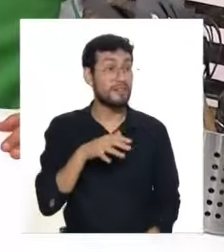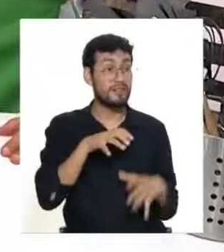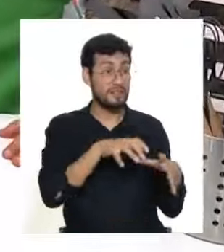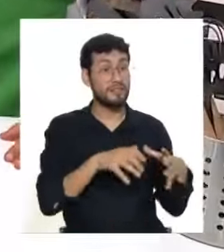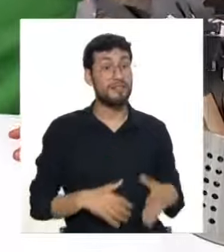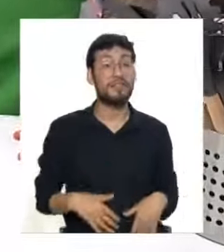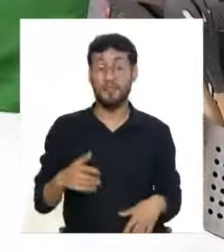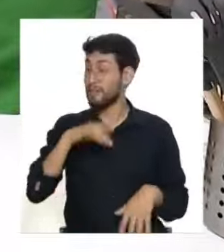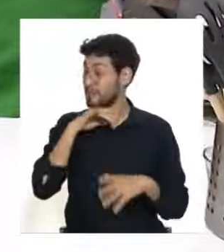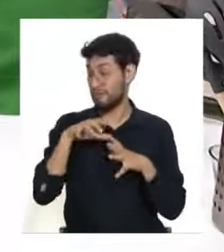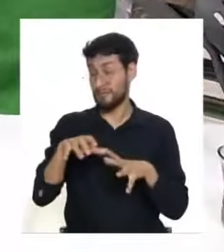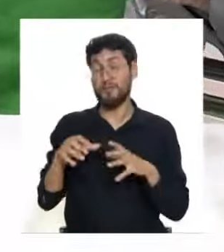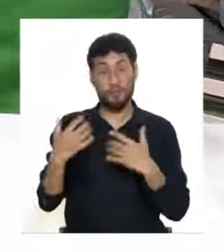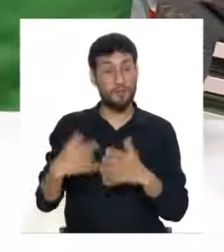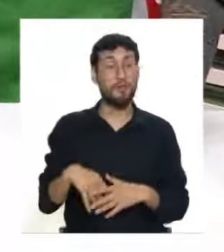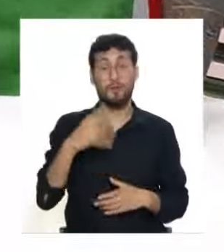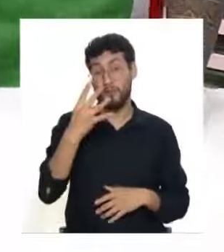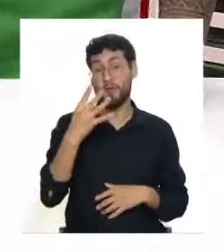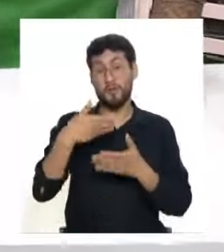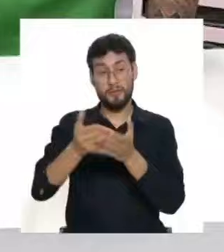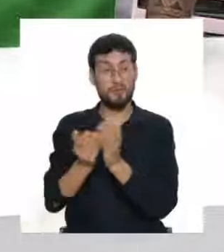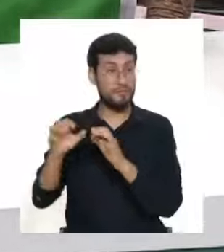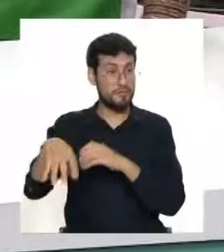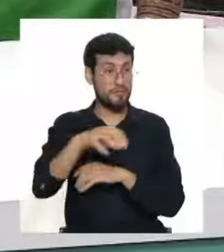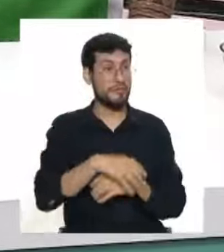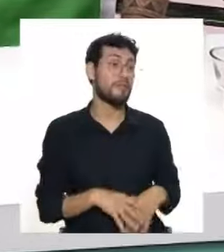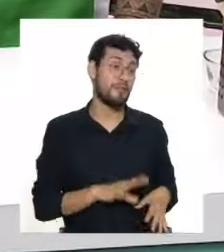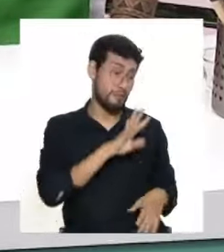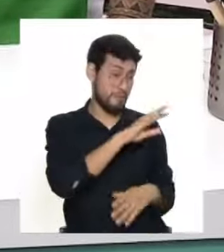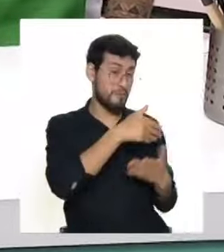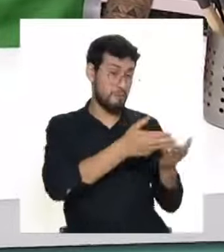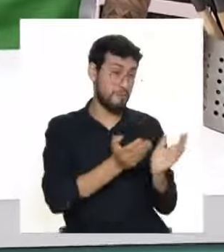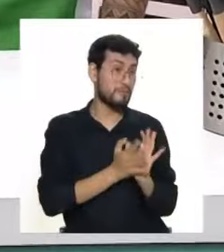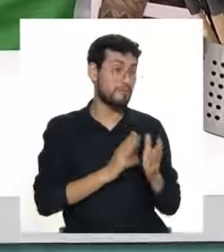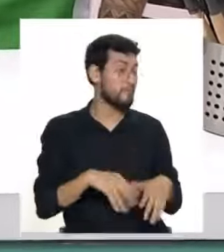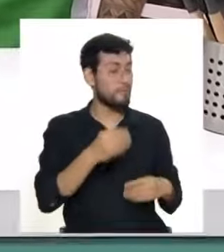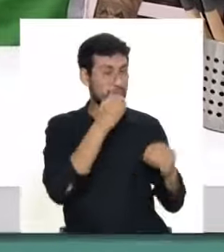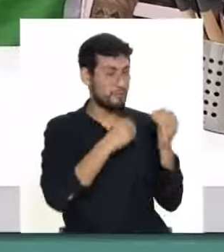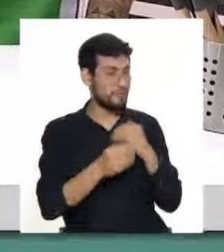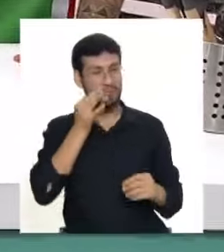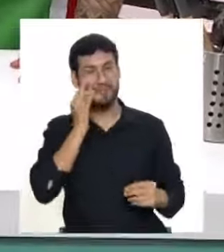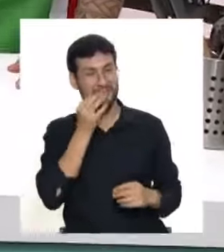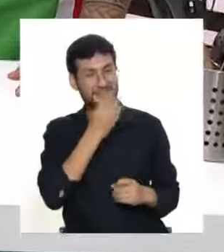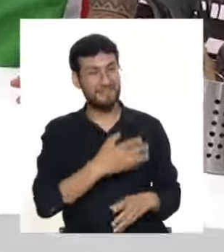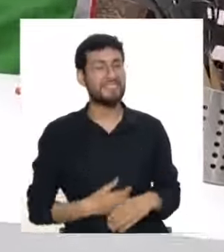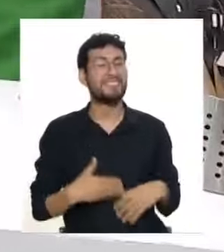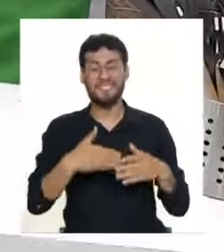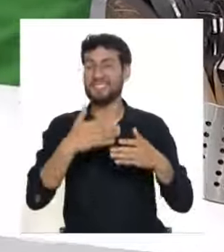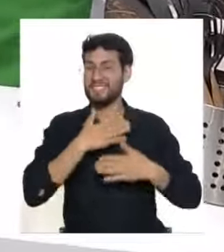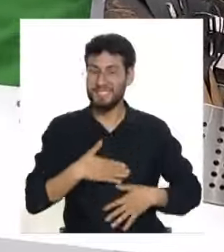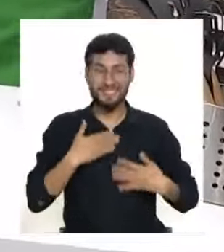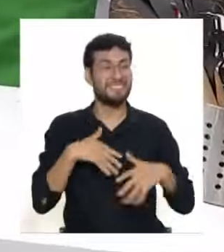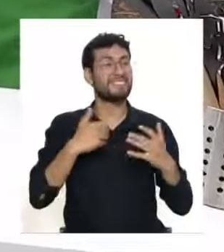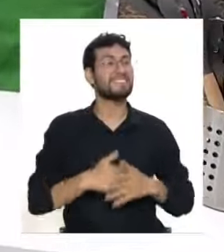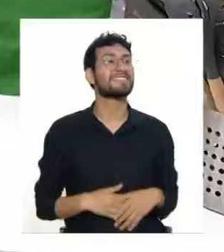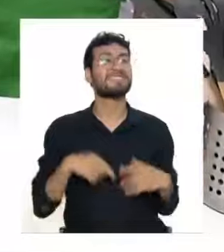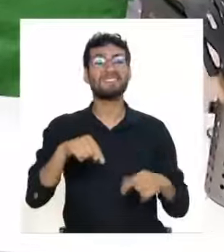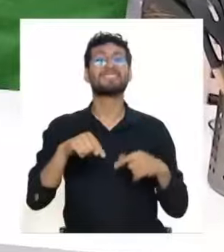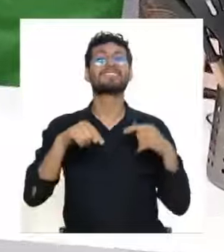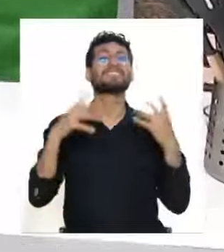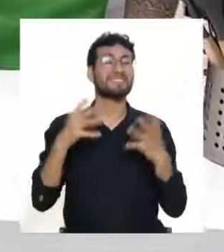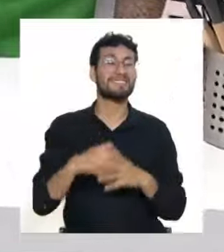bastante cecina, había bastante cecina. Hay para 4 platos. Total. Hay tranquilamente para 4 platos y vas a comer sabroso, vas a disfrutar de esta fiesta de San